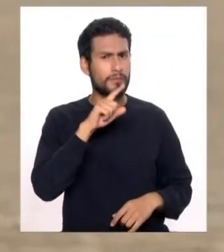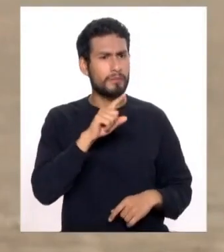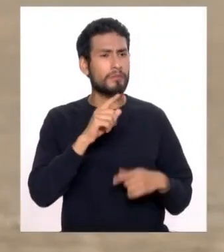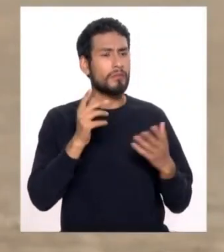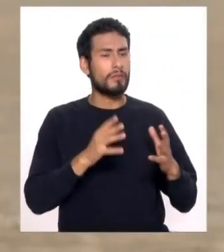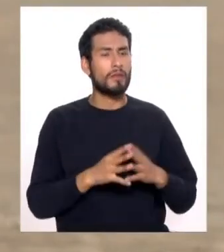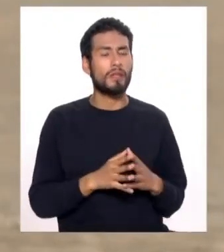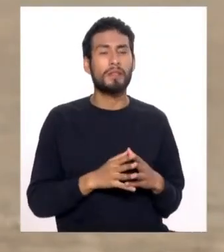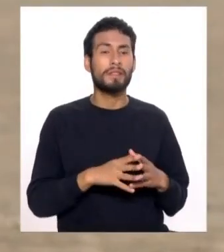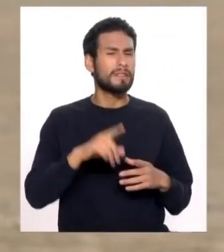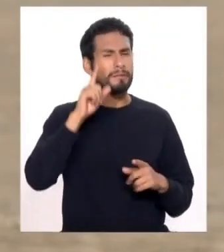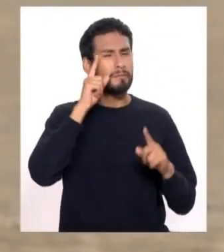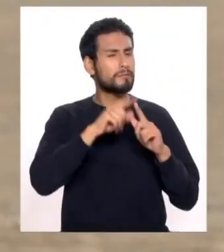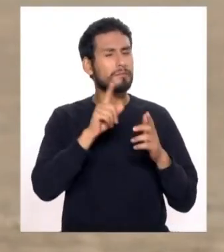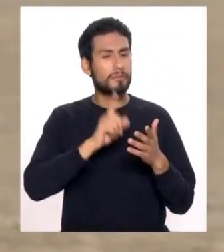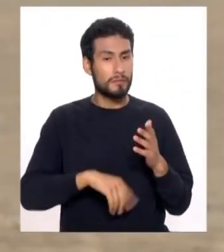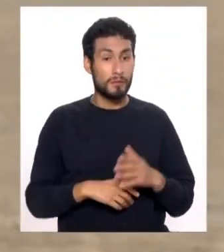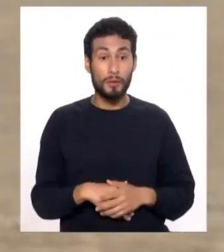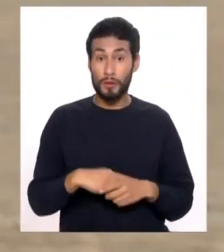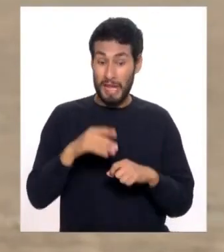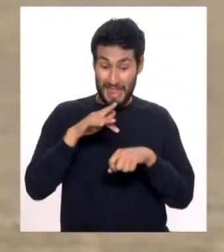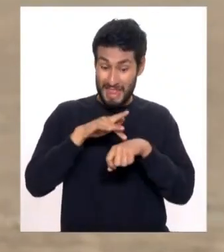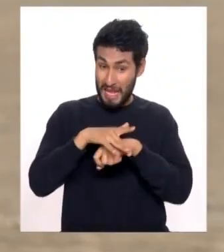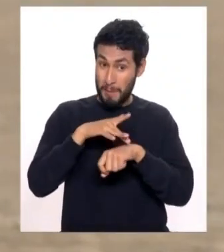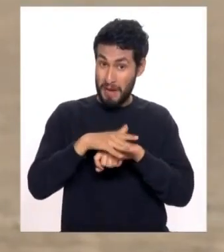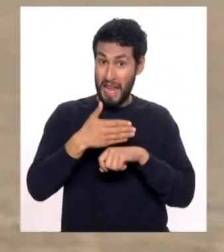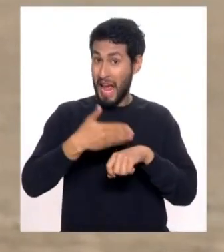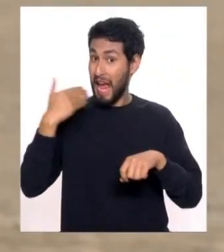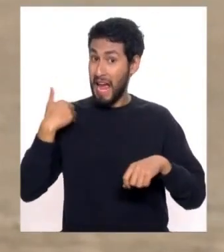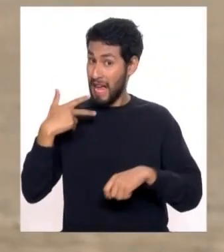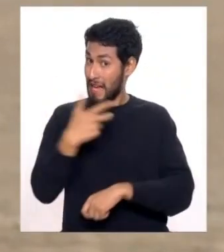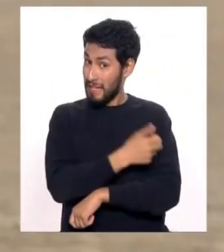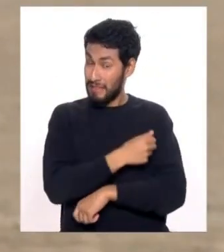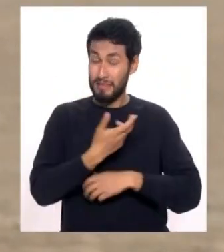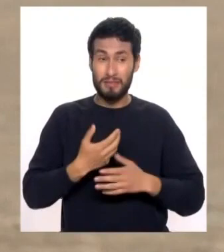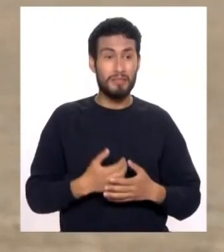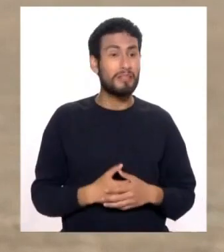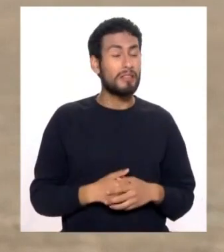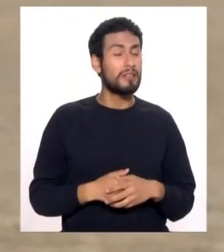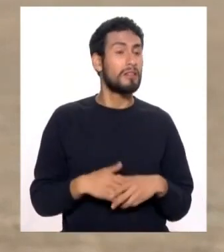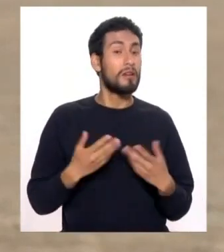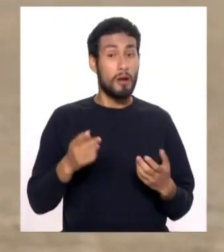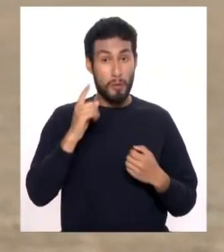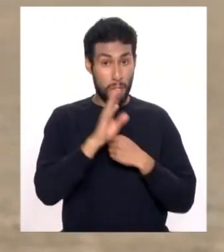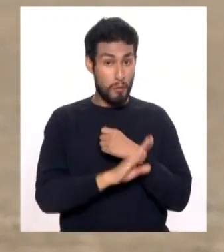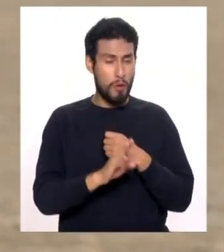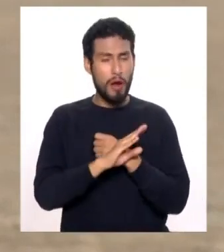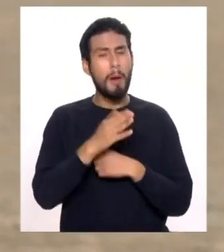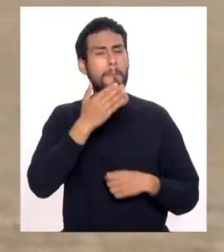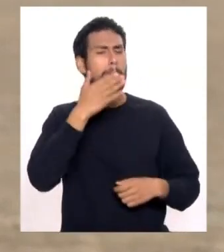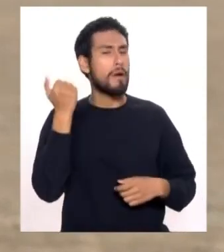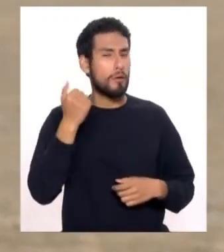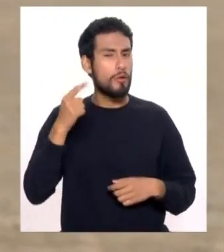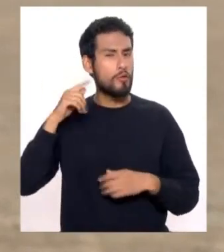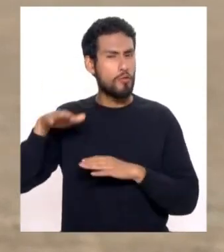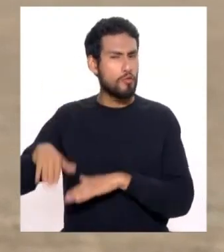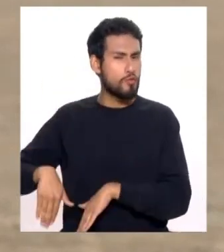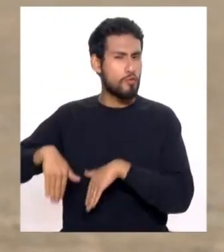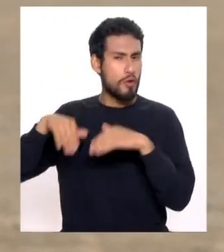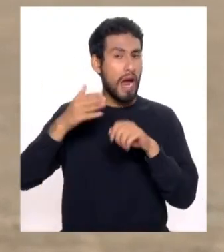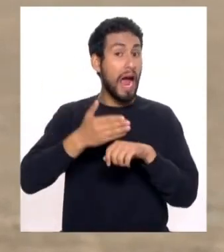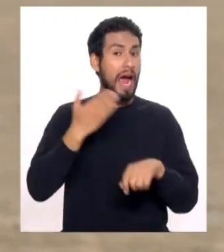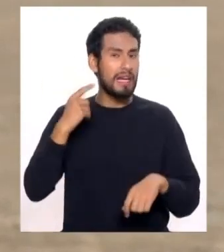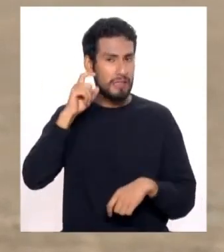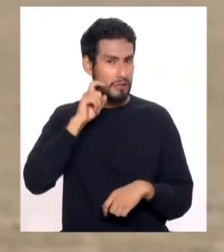lógicamente la idea es de que cuanto más temprano se ponga y la protección es mucho mejor antes de que se haya iniciado